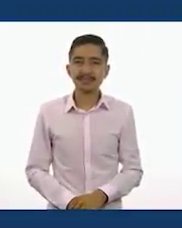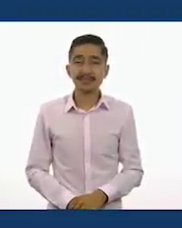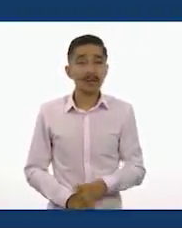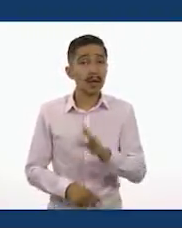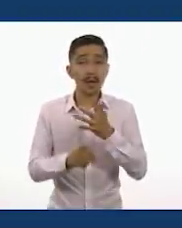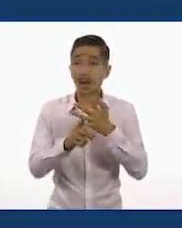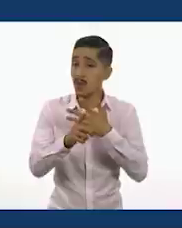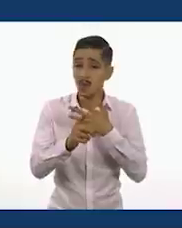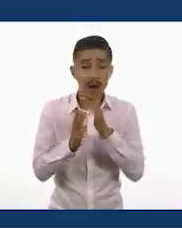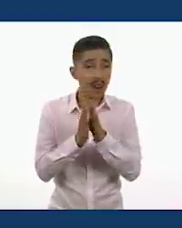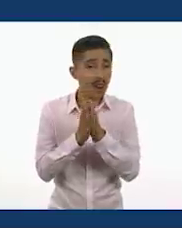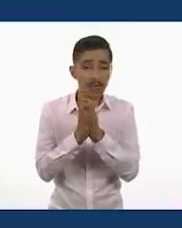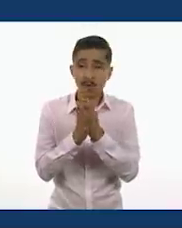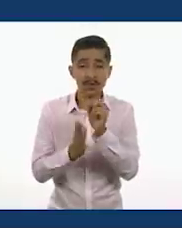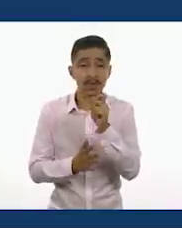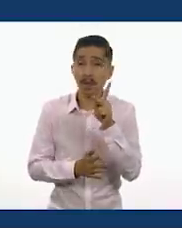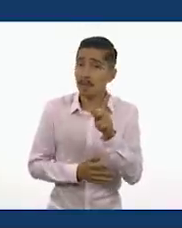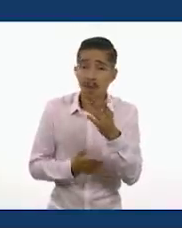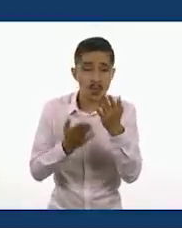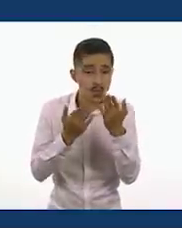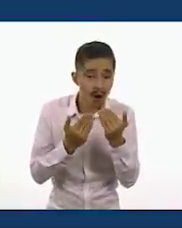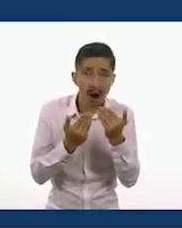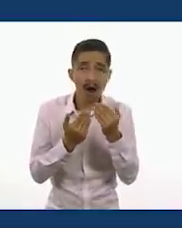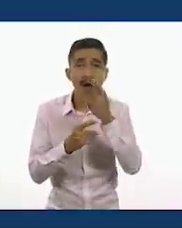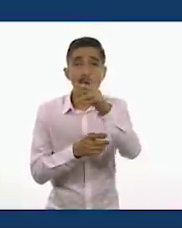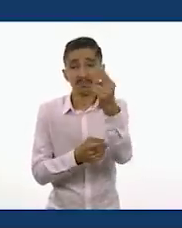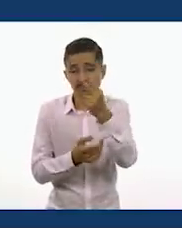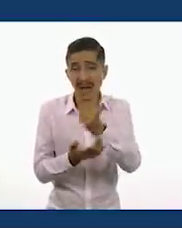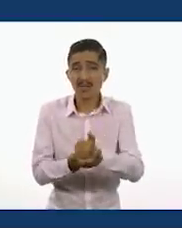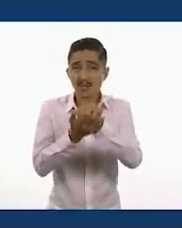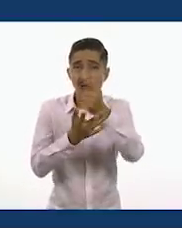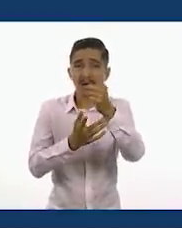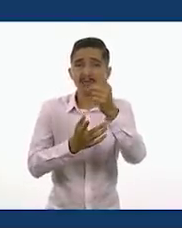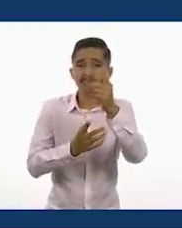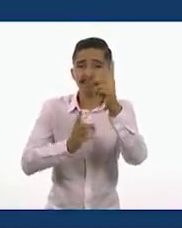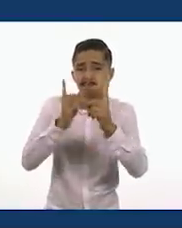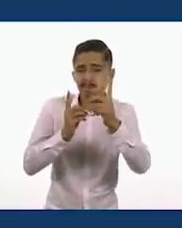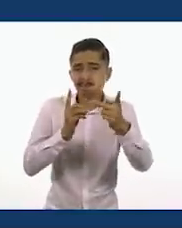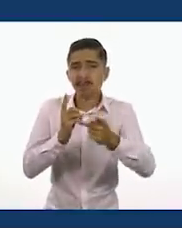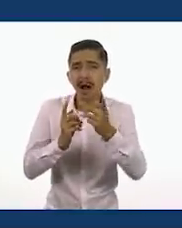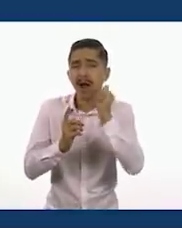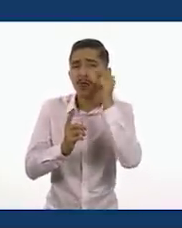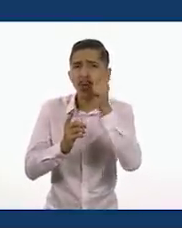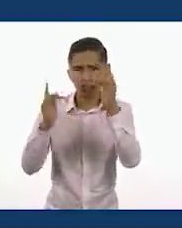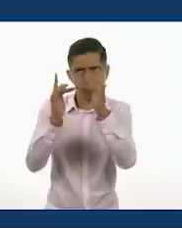Si no tienes el libro de texto o necesitas ayuda para responder las preguntas, contáctanos.